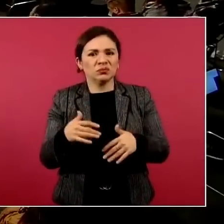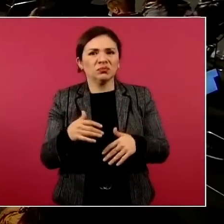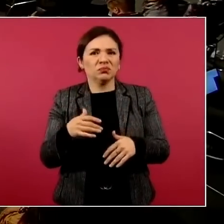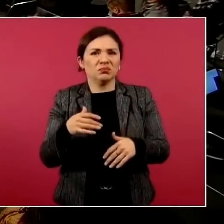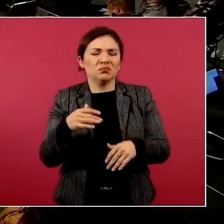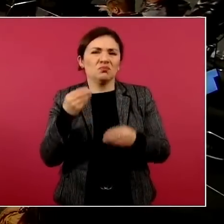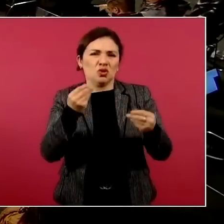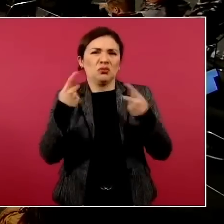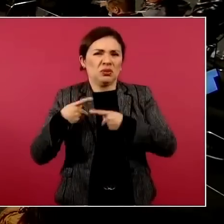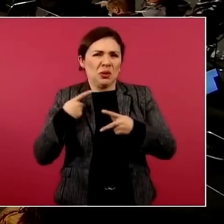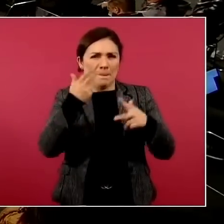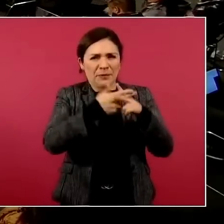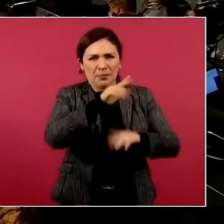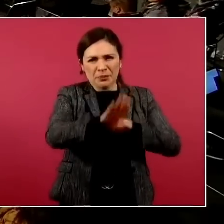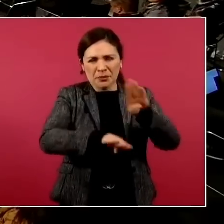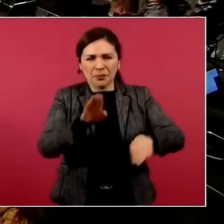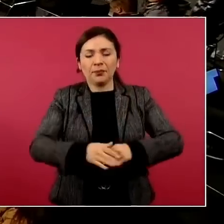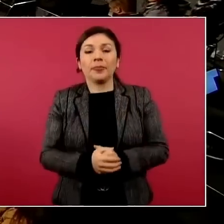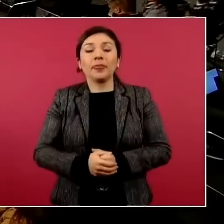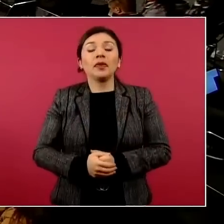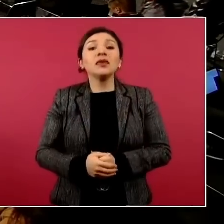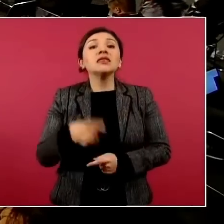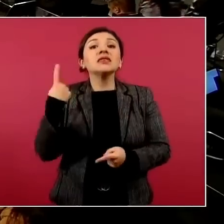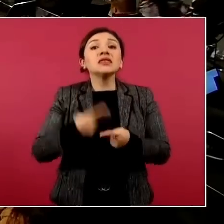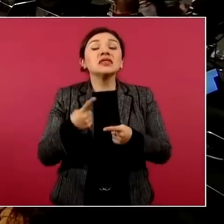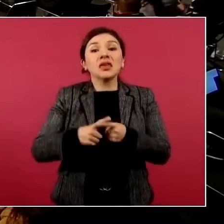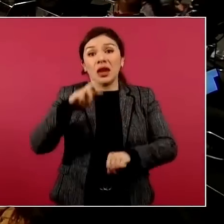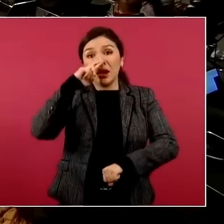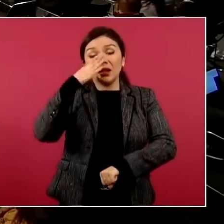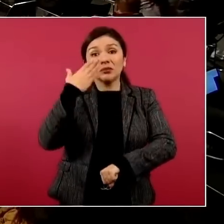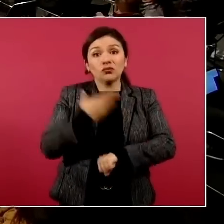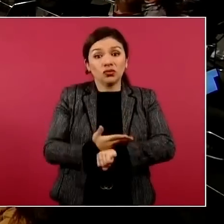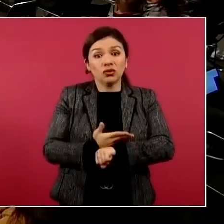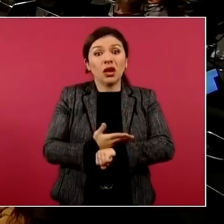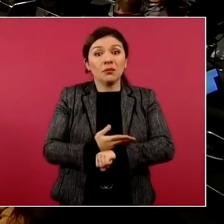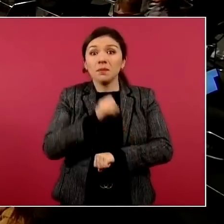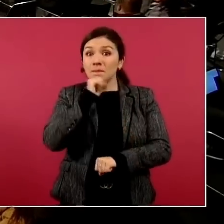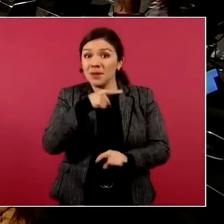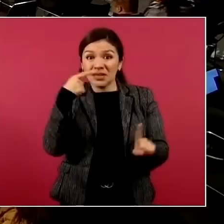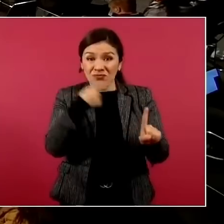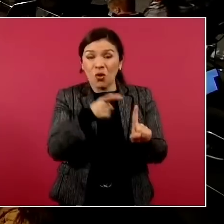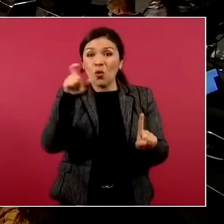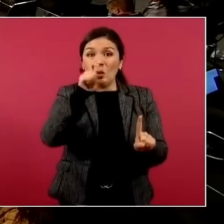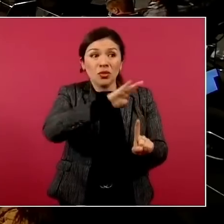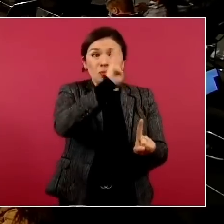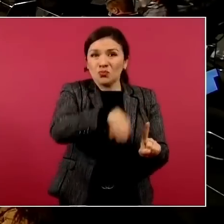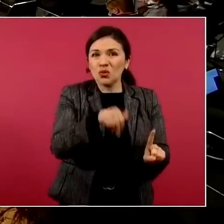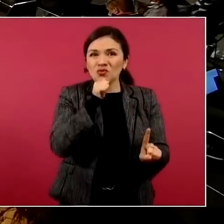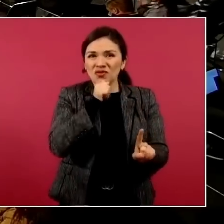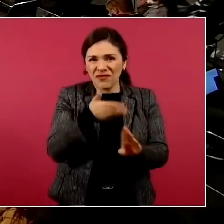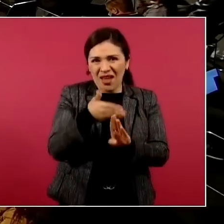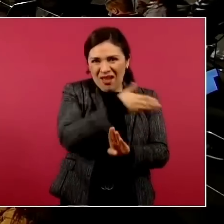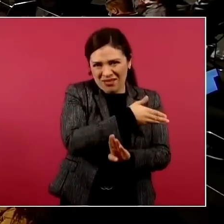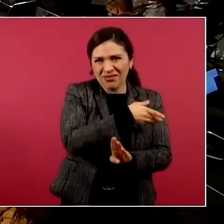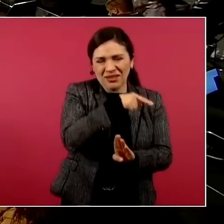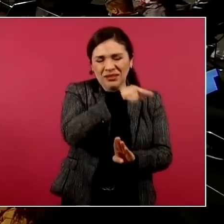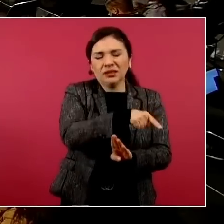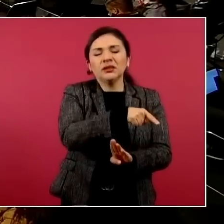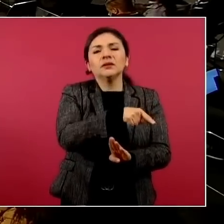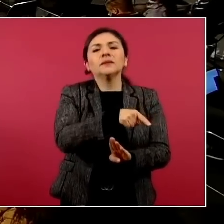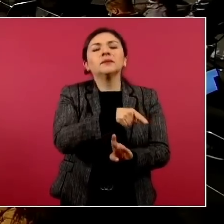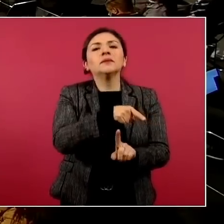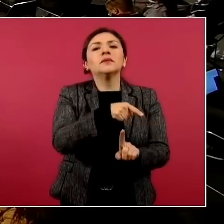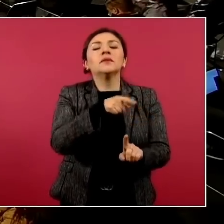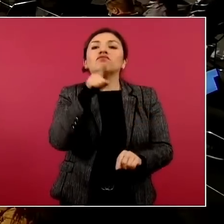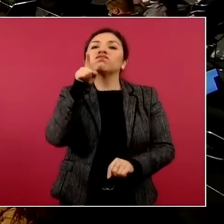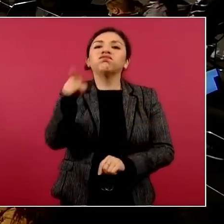homicidio múltiple, y es señalado directamente por él mismo antes de que lo asesinaran, y un activista,